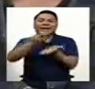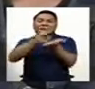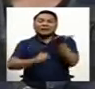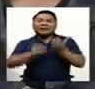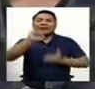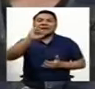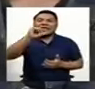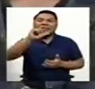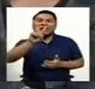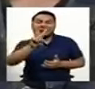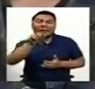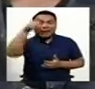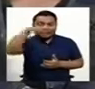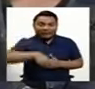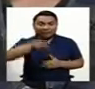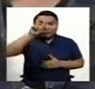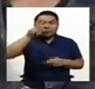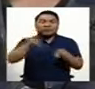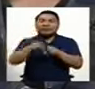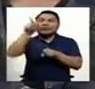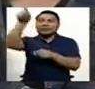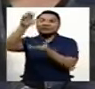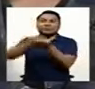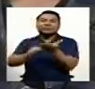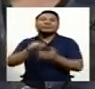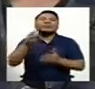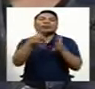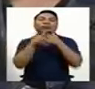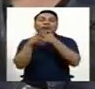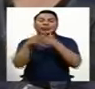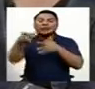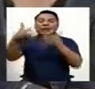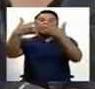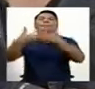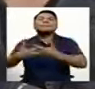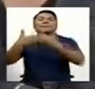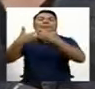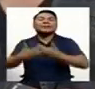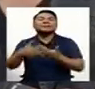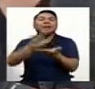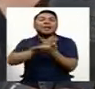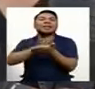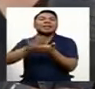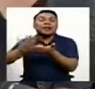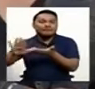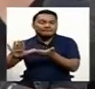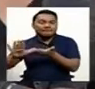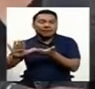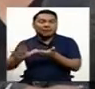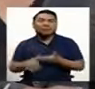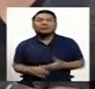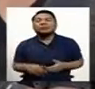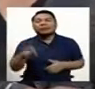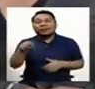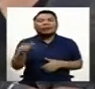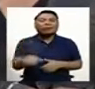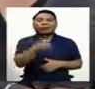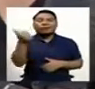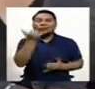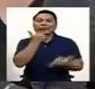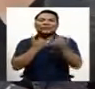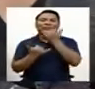Perú como en Estados Unidos. Es una empresa limpia. Otro error, hoy lo